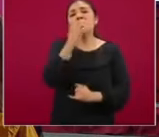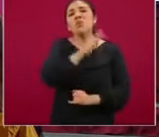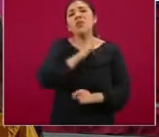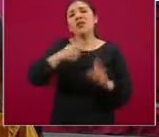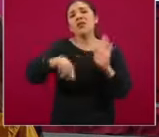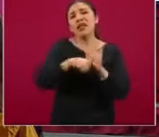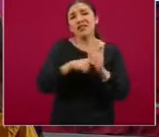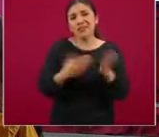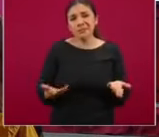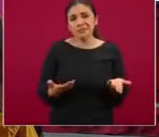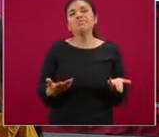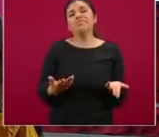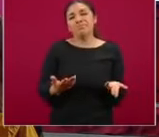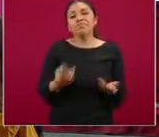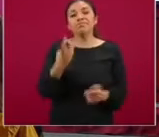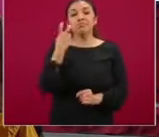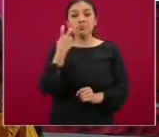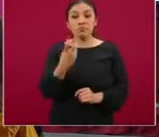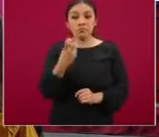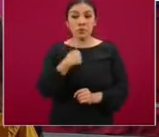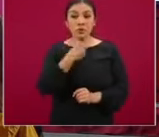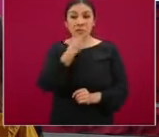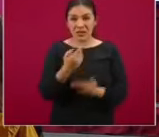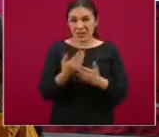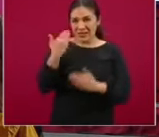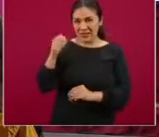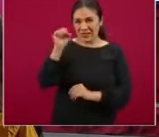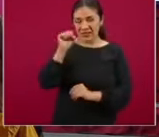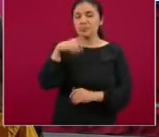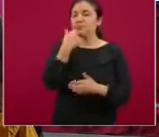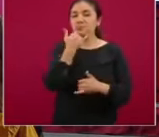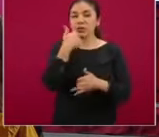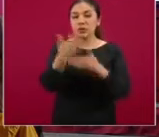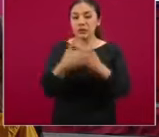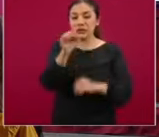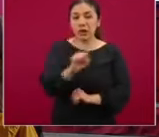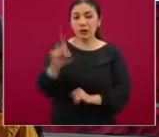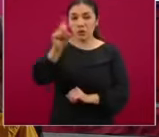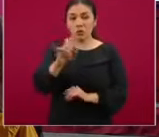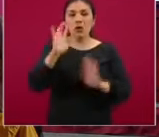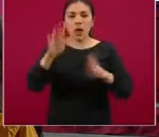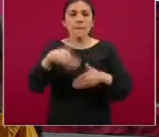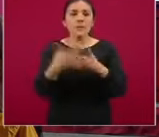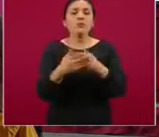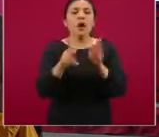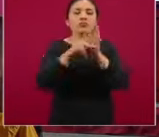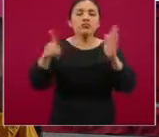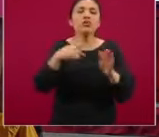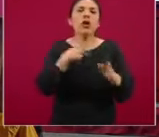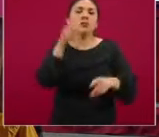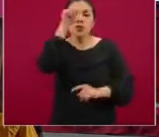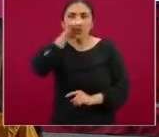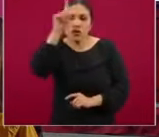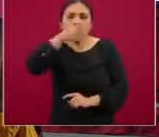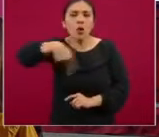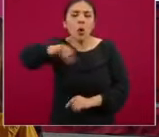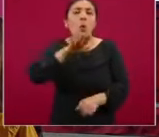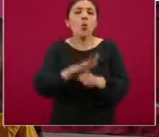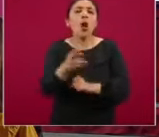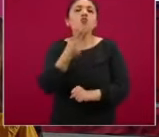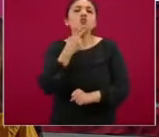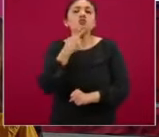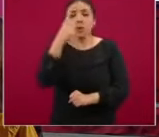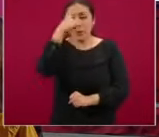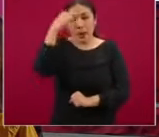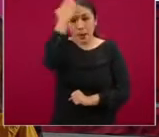negativa. Entonces, decíamos, el fin de semana se van a estar publicando ya las recomendaciones oficiales y la utilidad